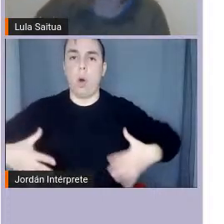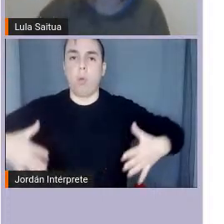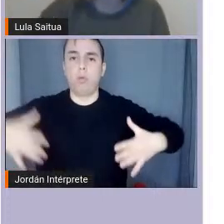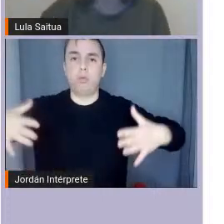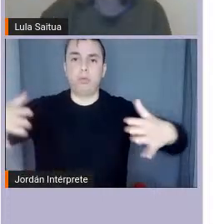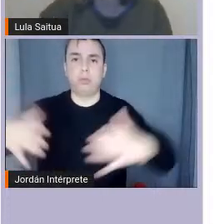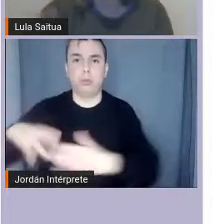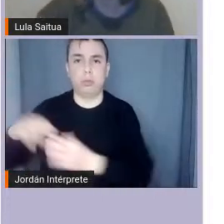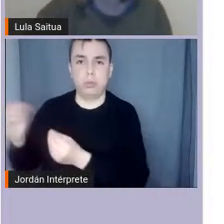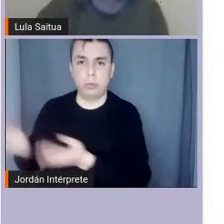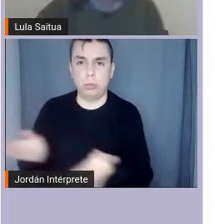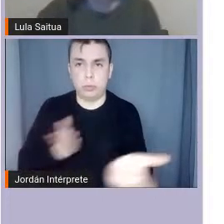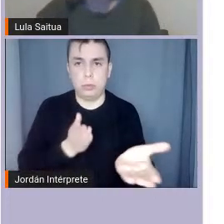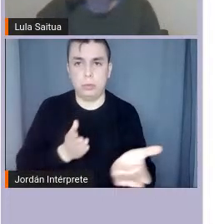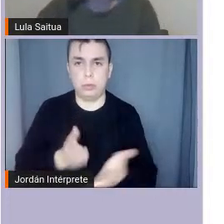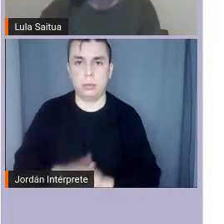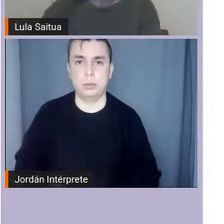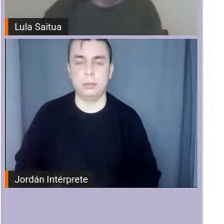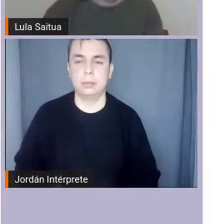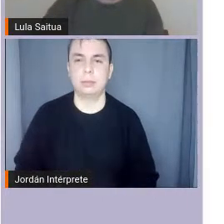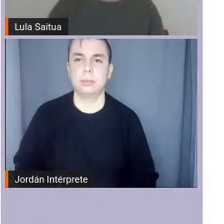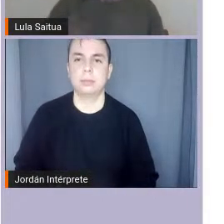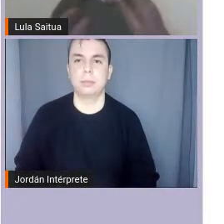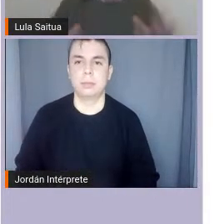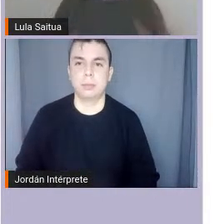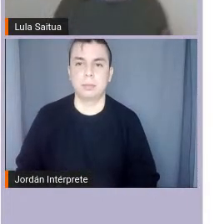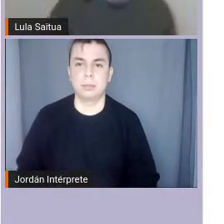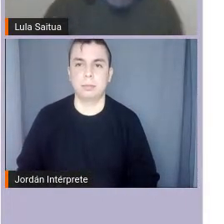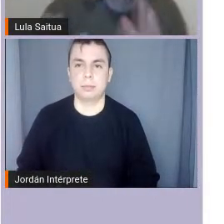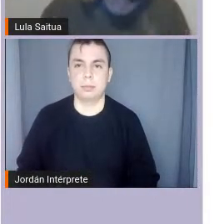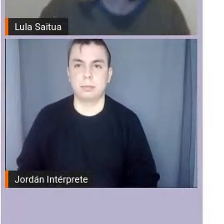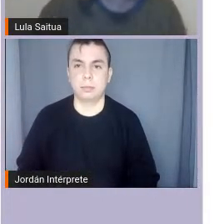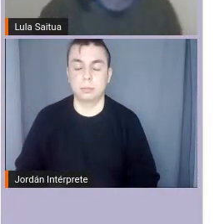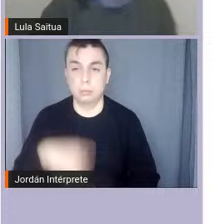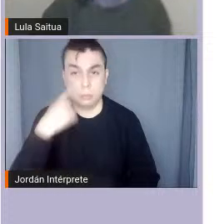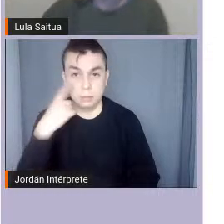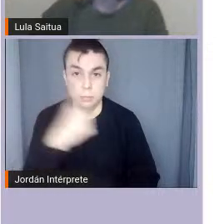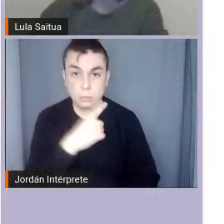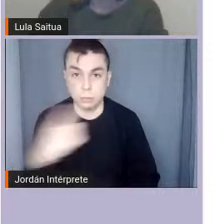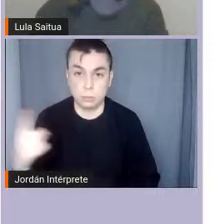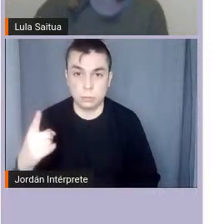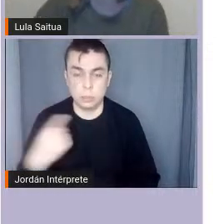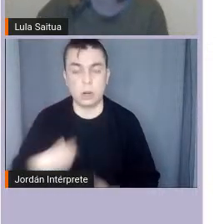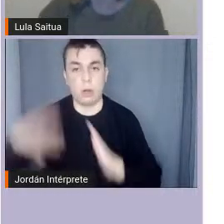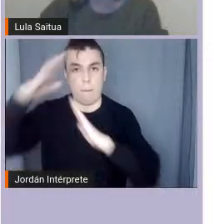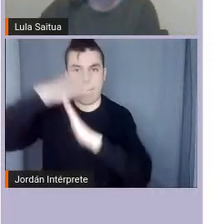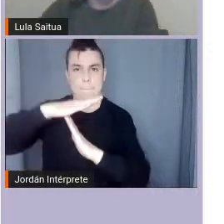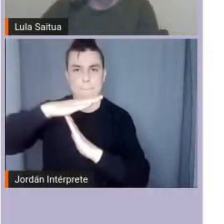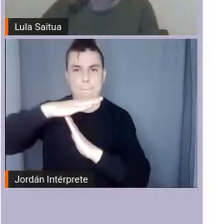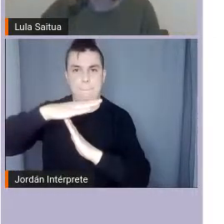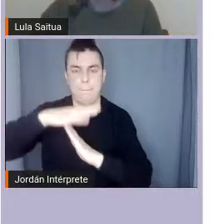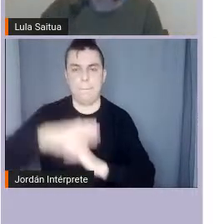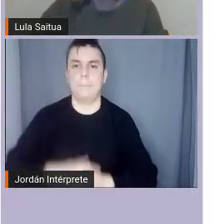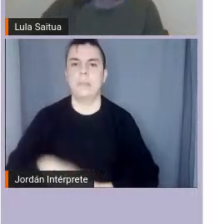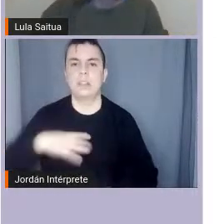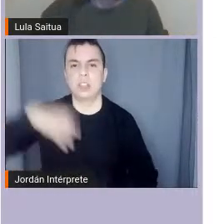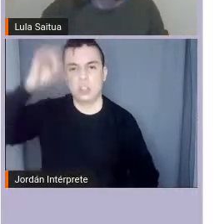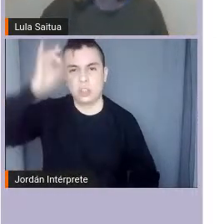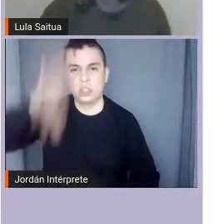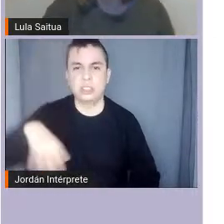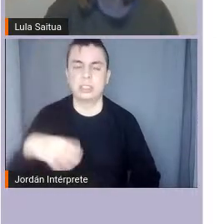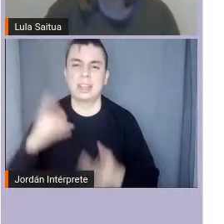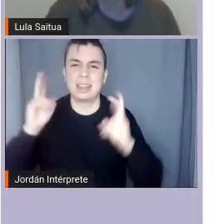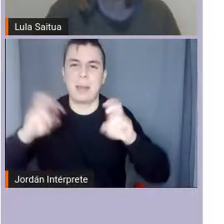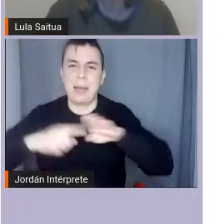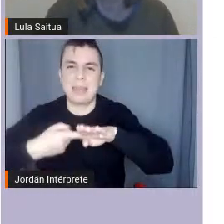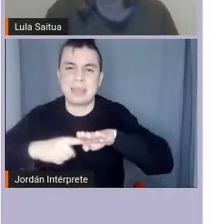Pase, maquinita, pase. La otra. Muy bien. Aquí voy a detenerme un poquito. Sé que esto es un poco técnico, pero